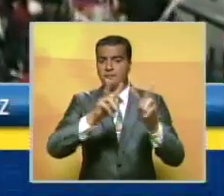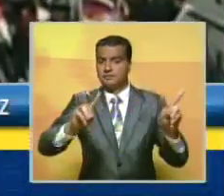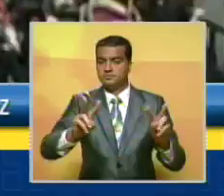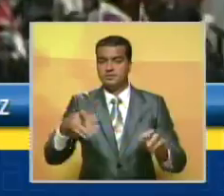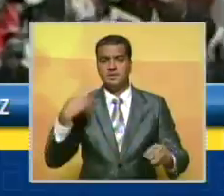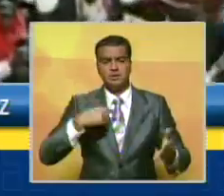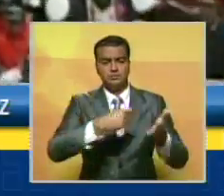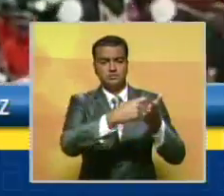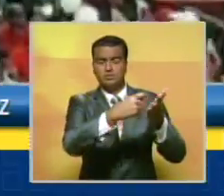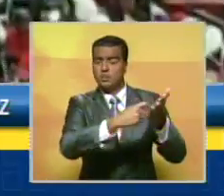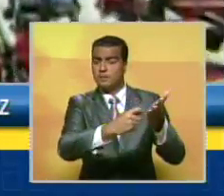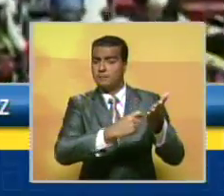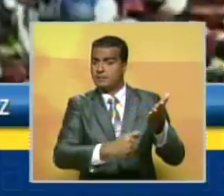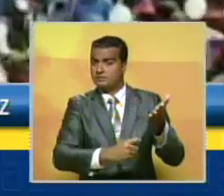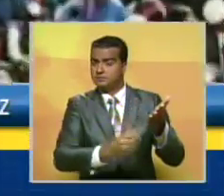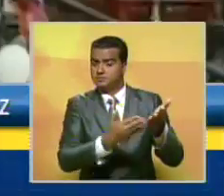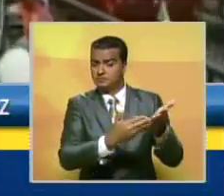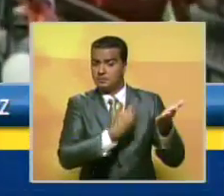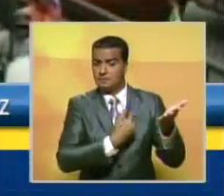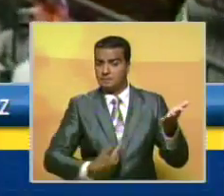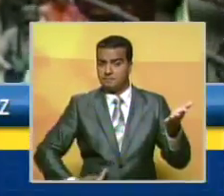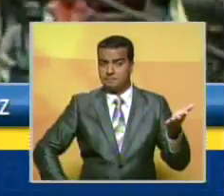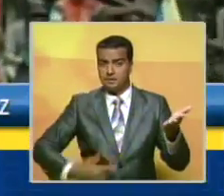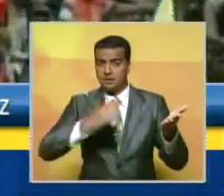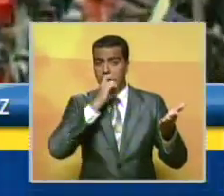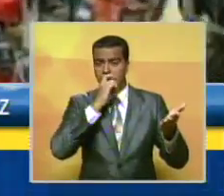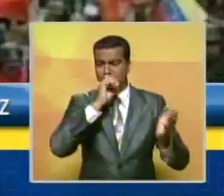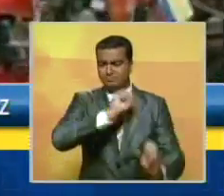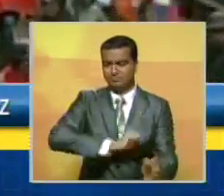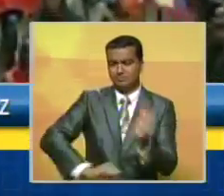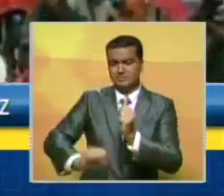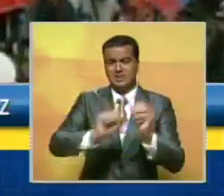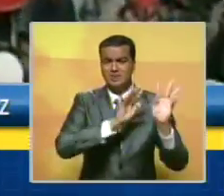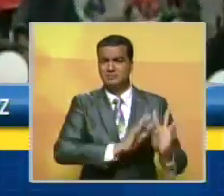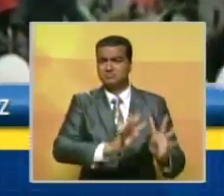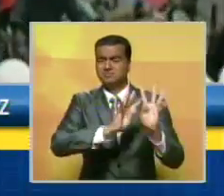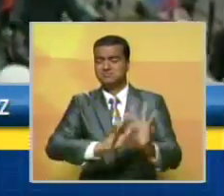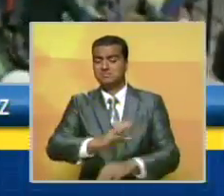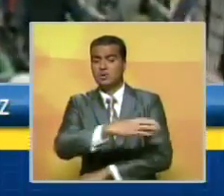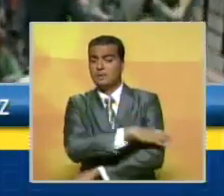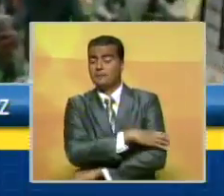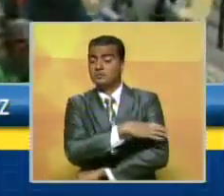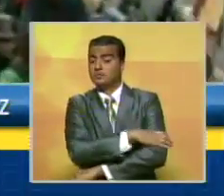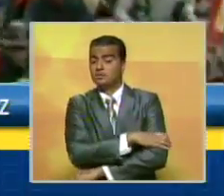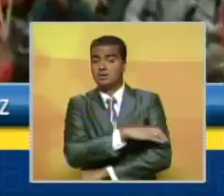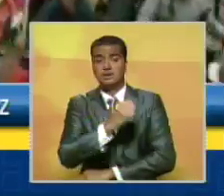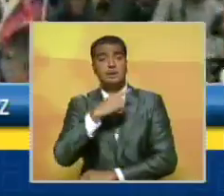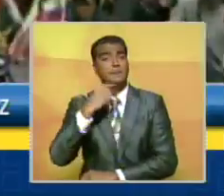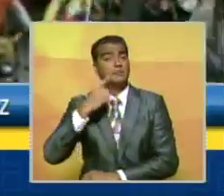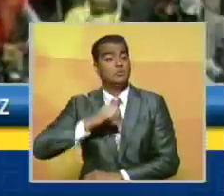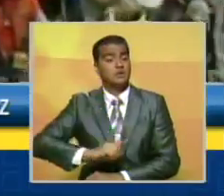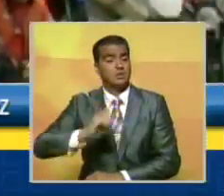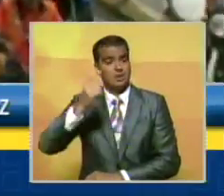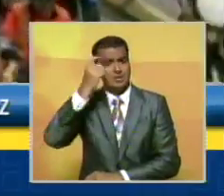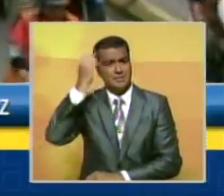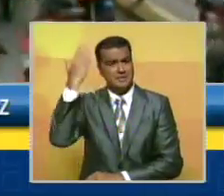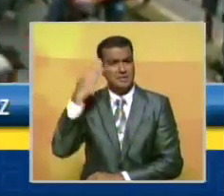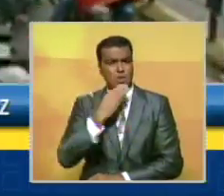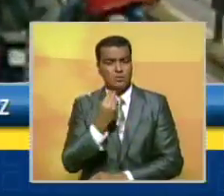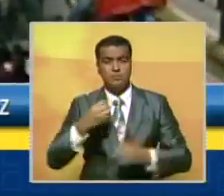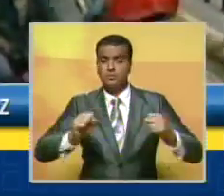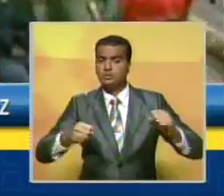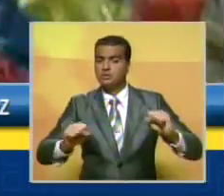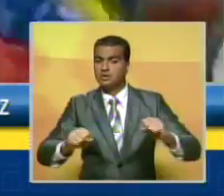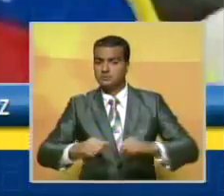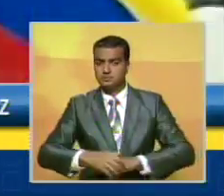un documento al presidente Nicolás Maduro en el que rechazan las protestas opositoras en las que perdió la vida en días pasados un joven